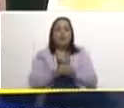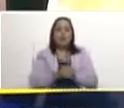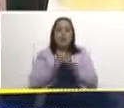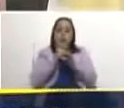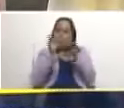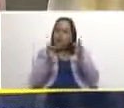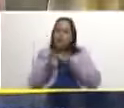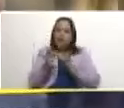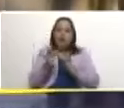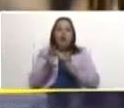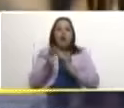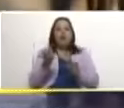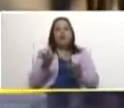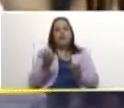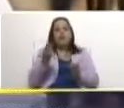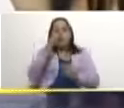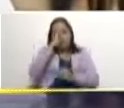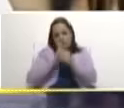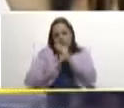modesta,